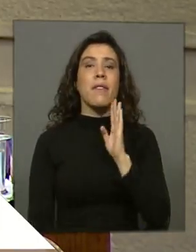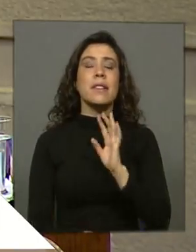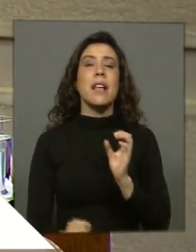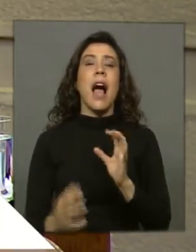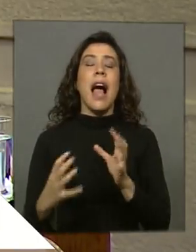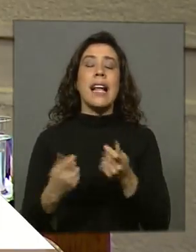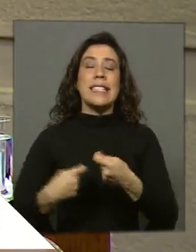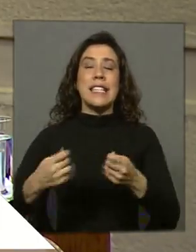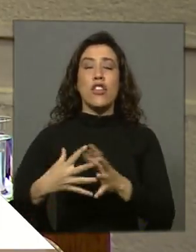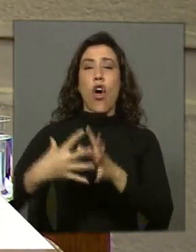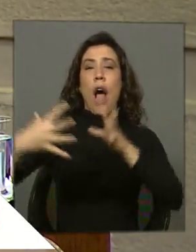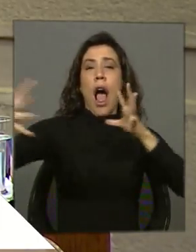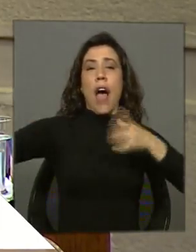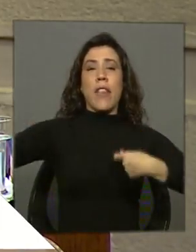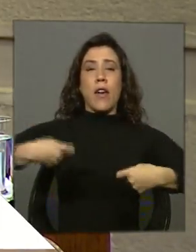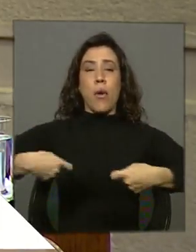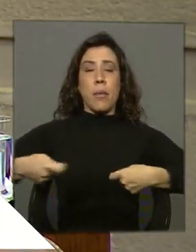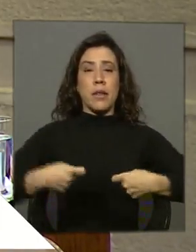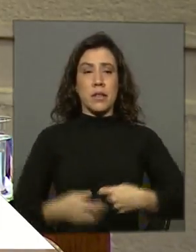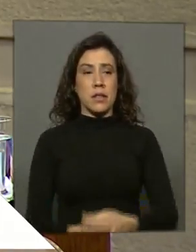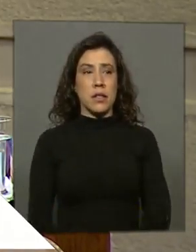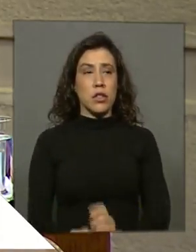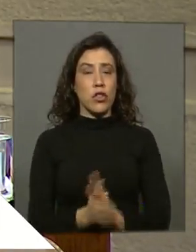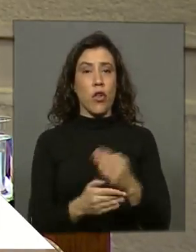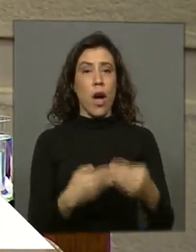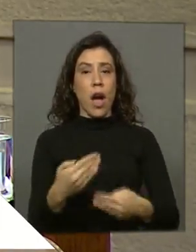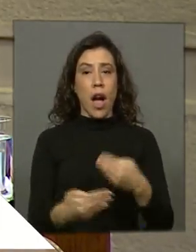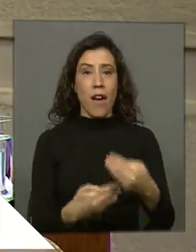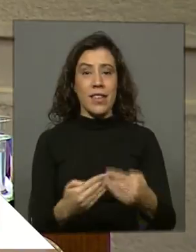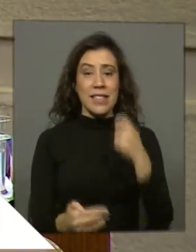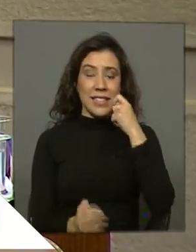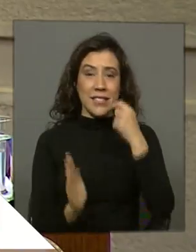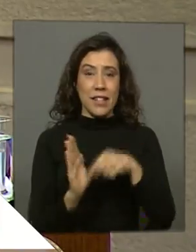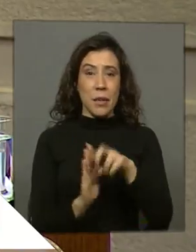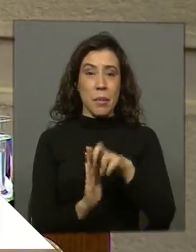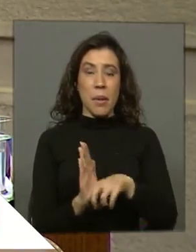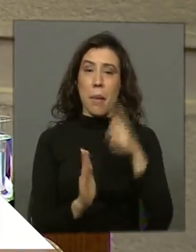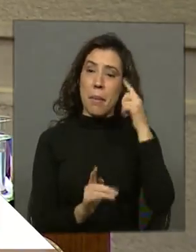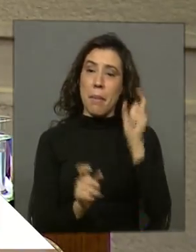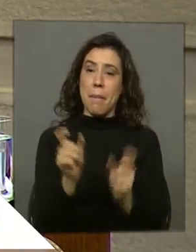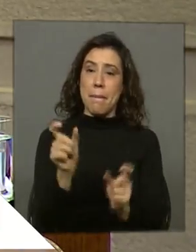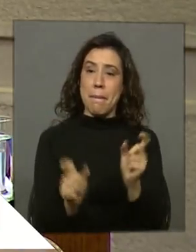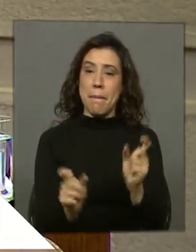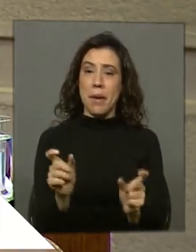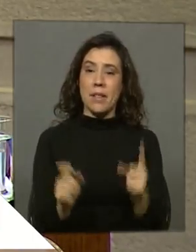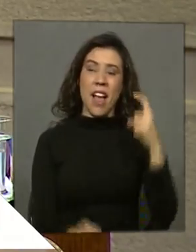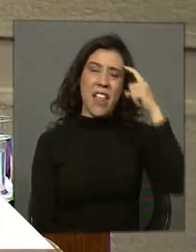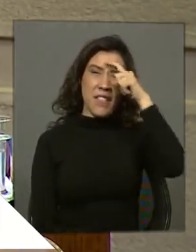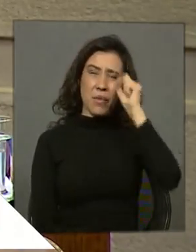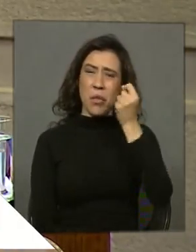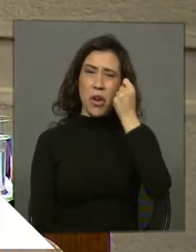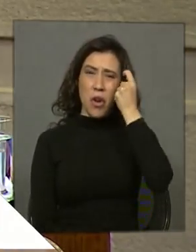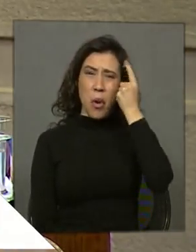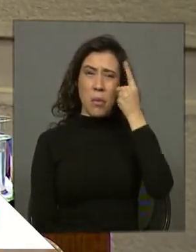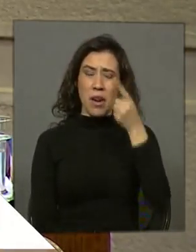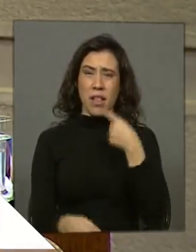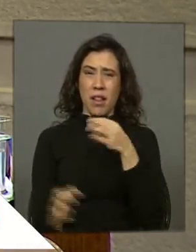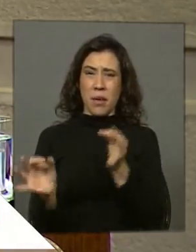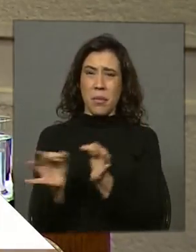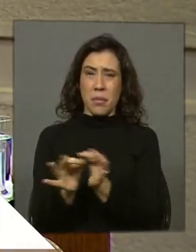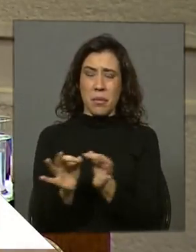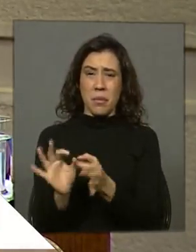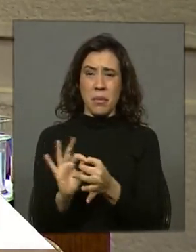centros comerciales con todos los avances que implica este proyecto para las personas es difícil entender tales argumentos